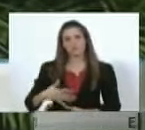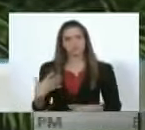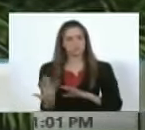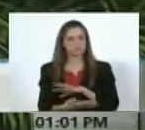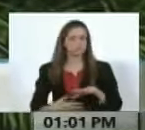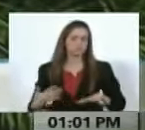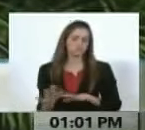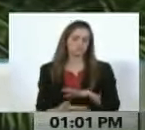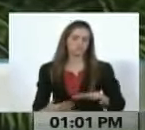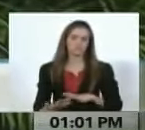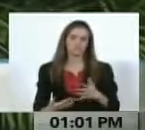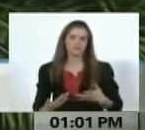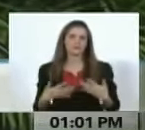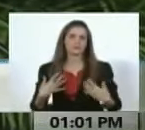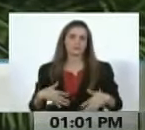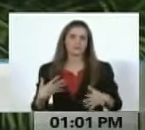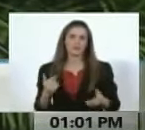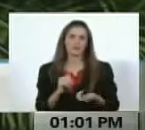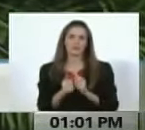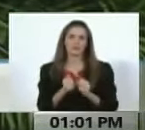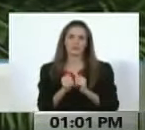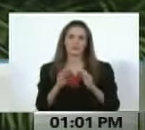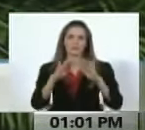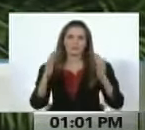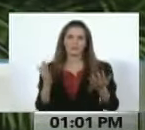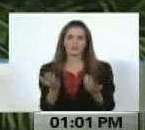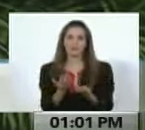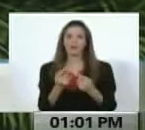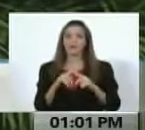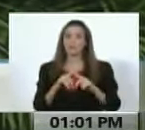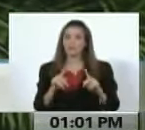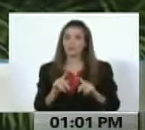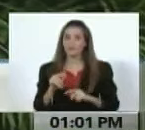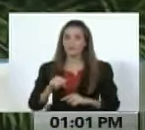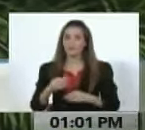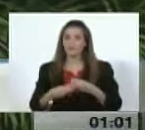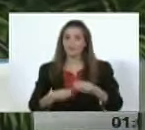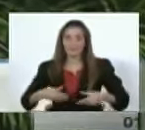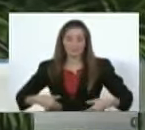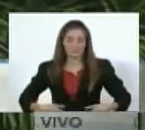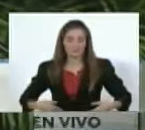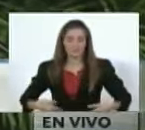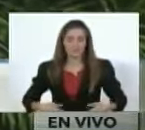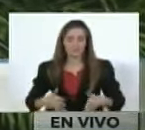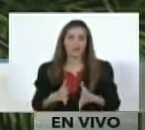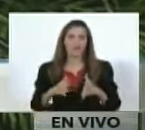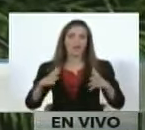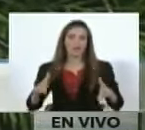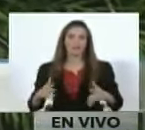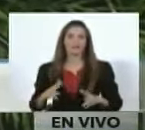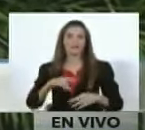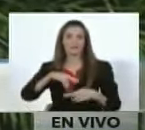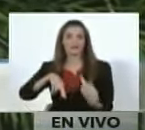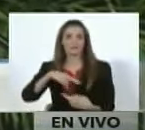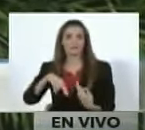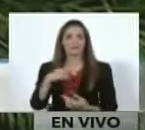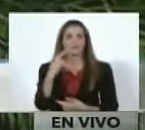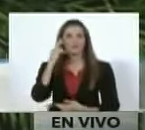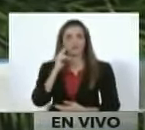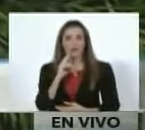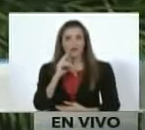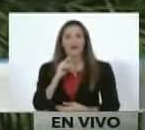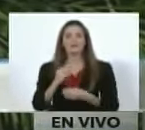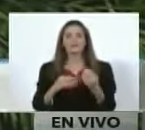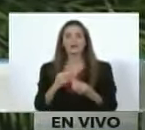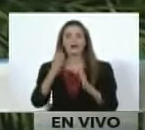catastróficas, que son problemas a nivel mundial y sin embargo se ha hecho un esfuerzo inmenso desde la Revolución Bolivariana por